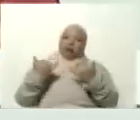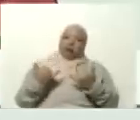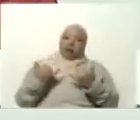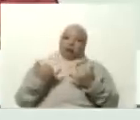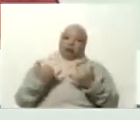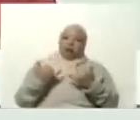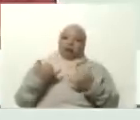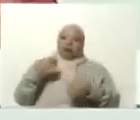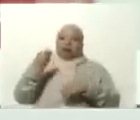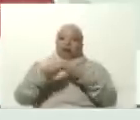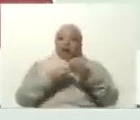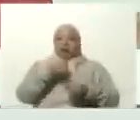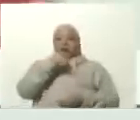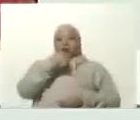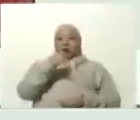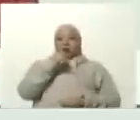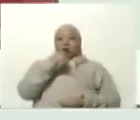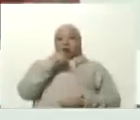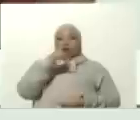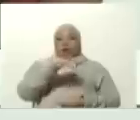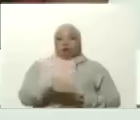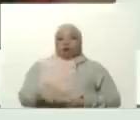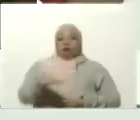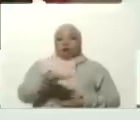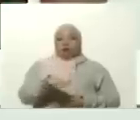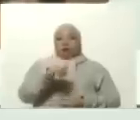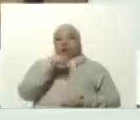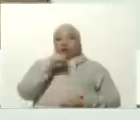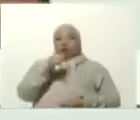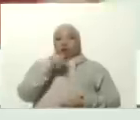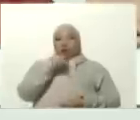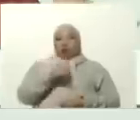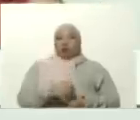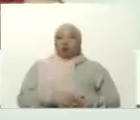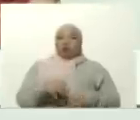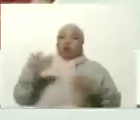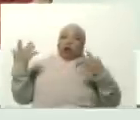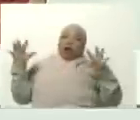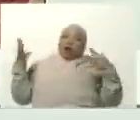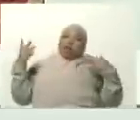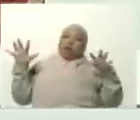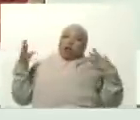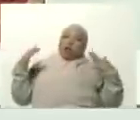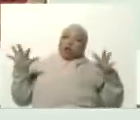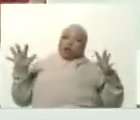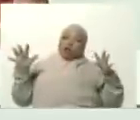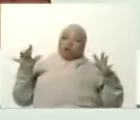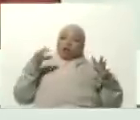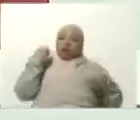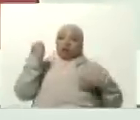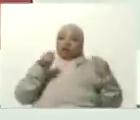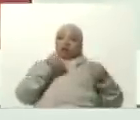conste en acta. Ahora, señor Fidel, en los aplausos, esto se iba a caer cuando dije tiburones de la...